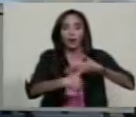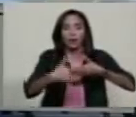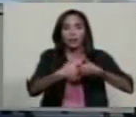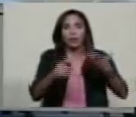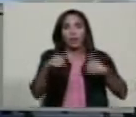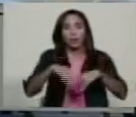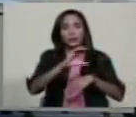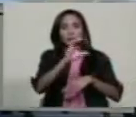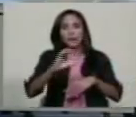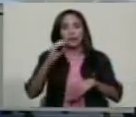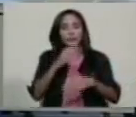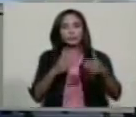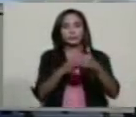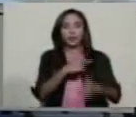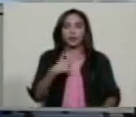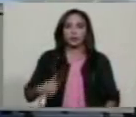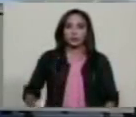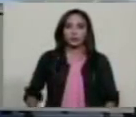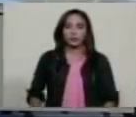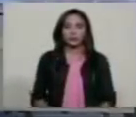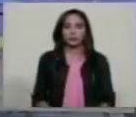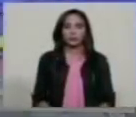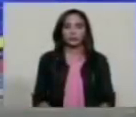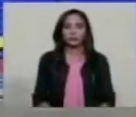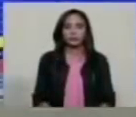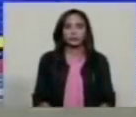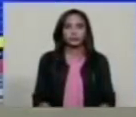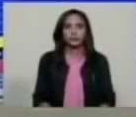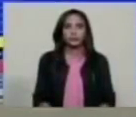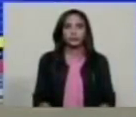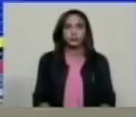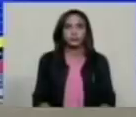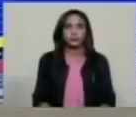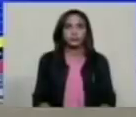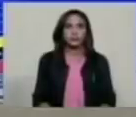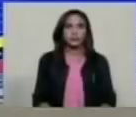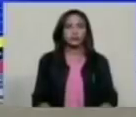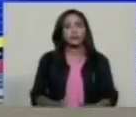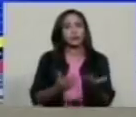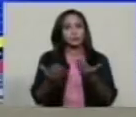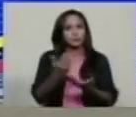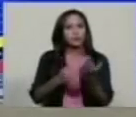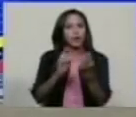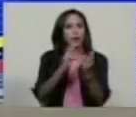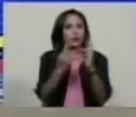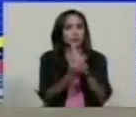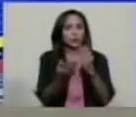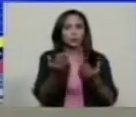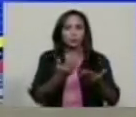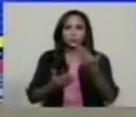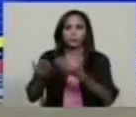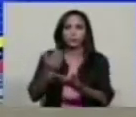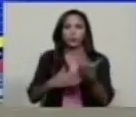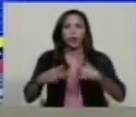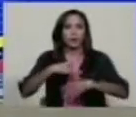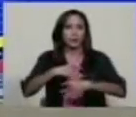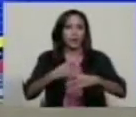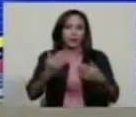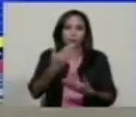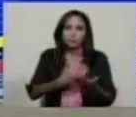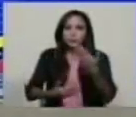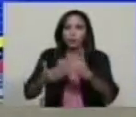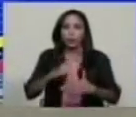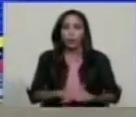y China. Y defendemos el camino de relaciones de interés común, de